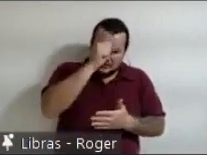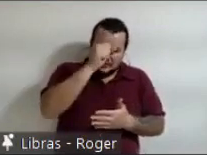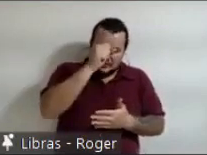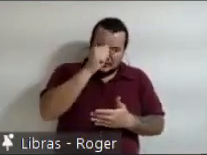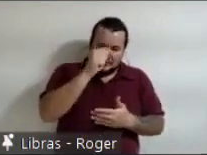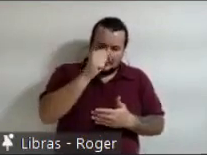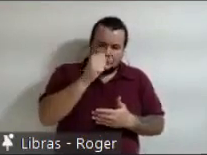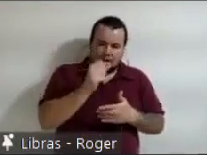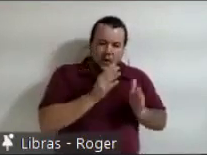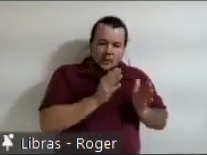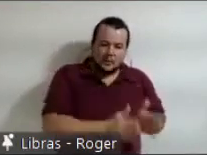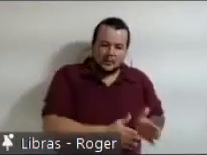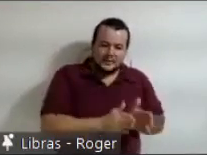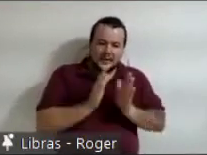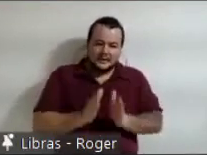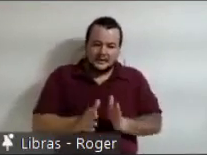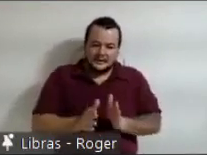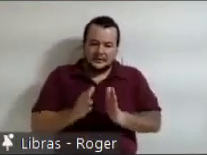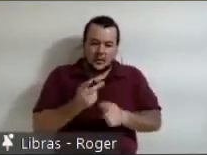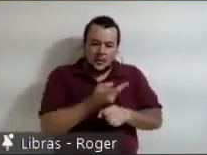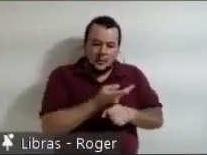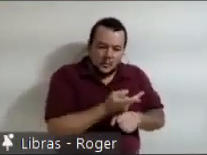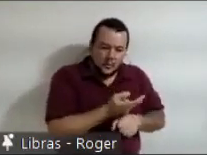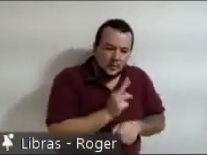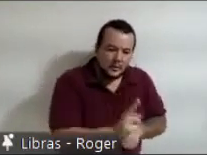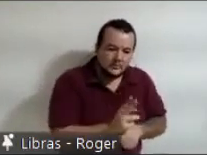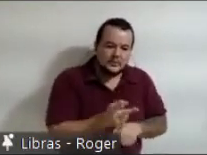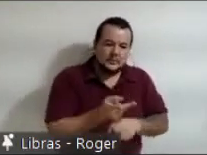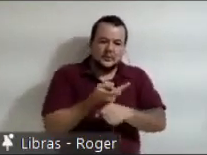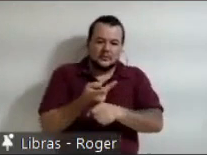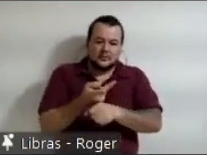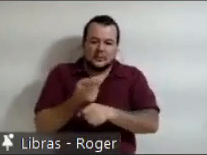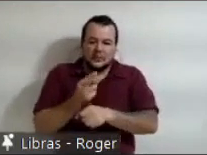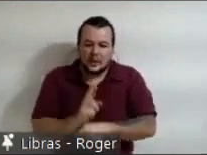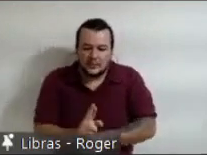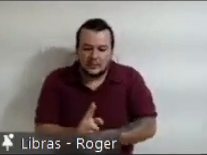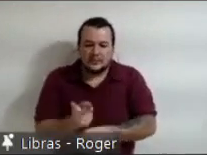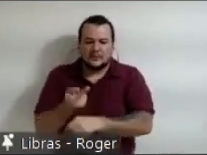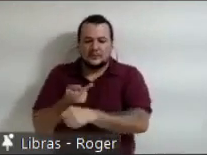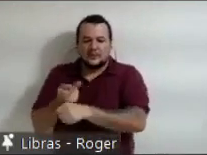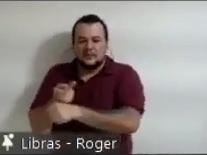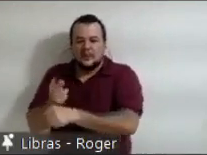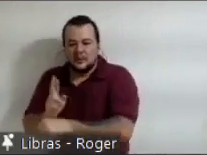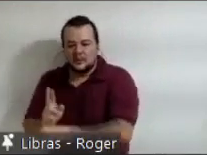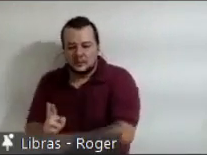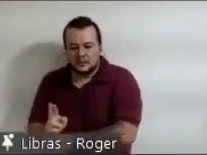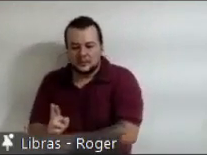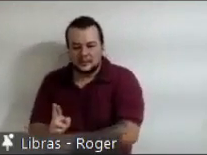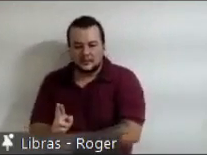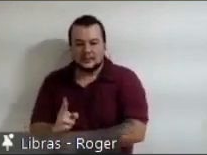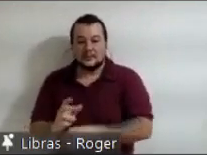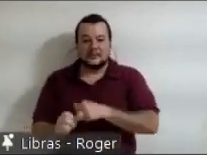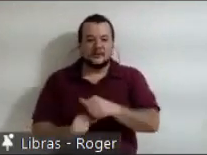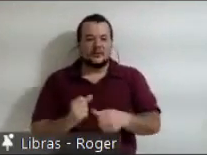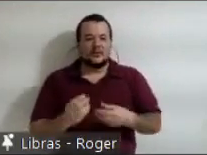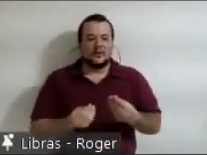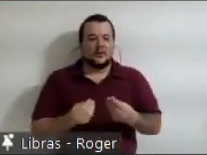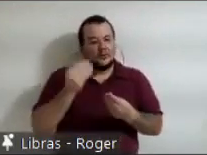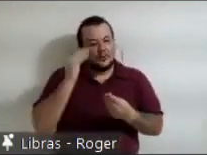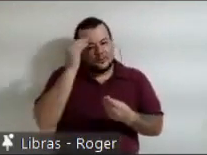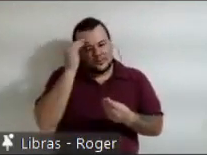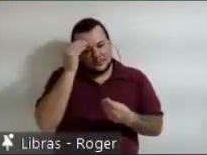transforma los puntos de vista y nos cambia la manera de entender un problema aprender